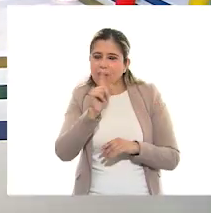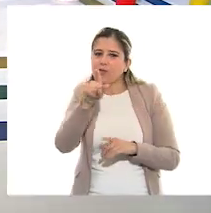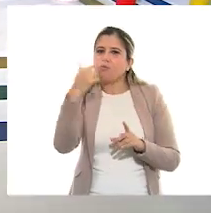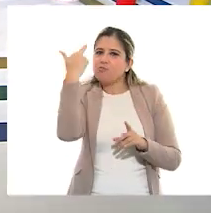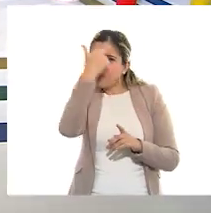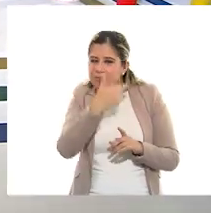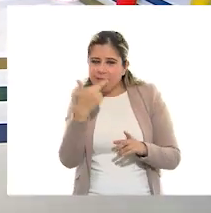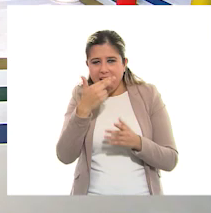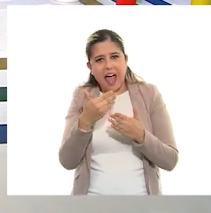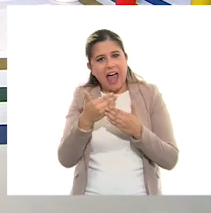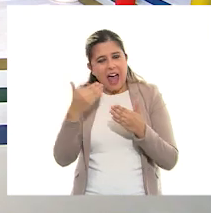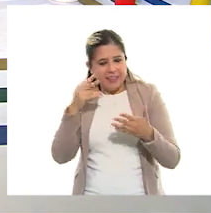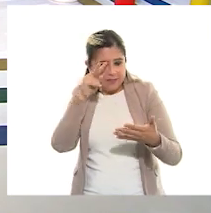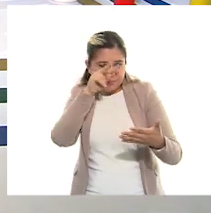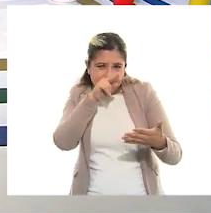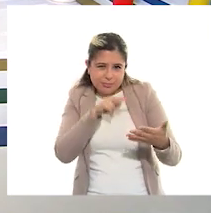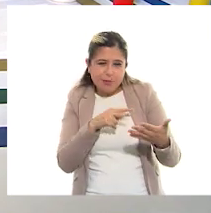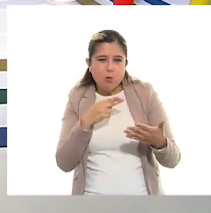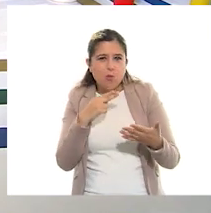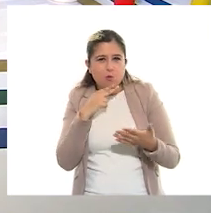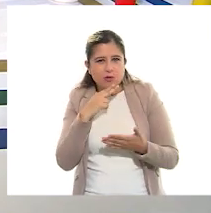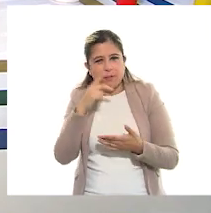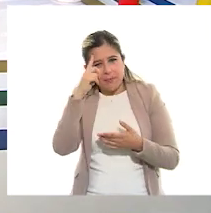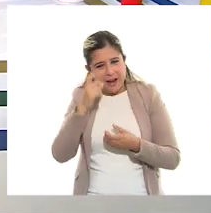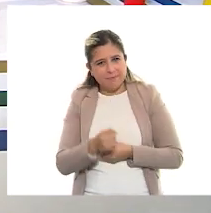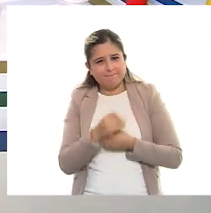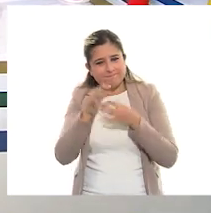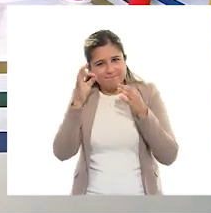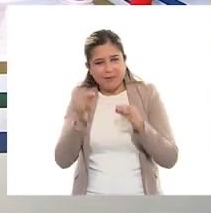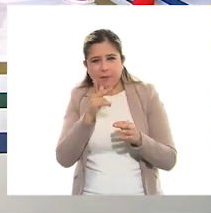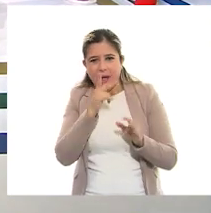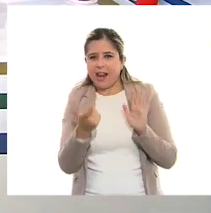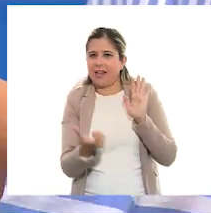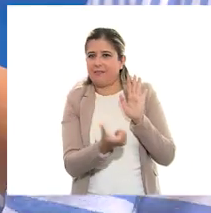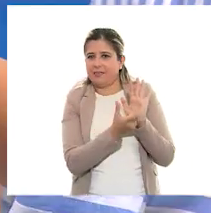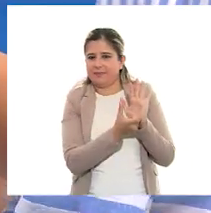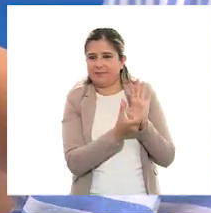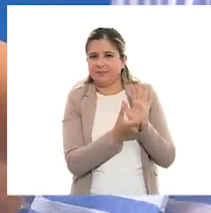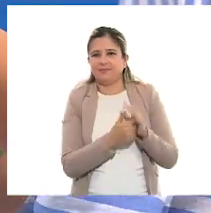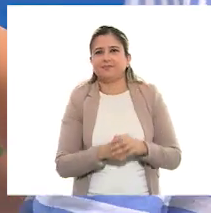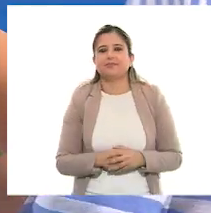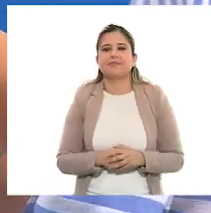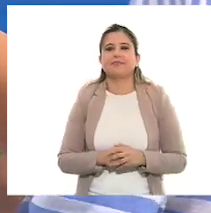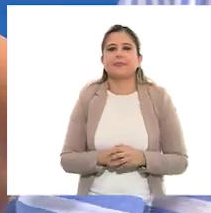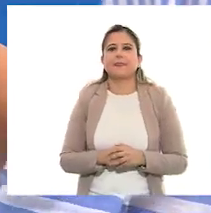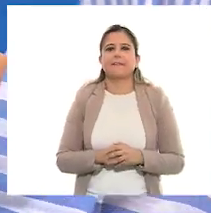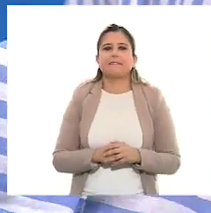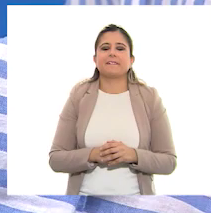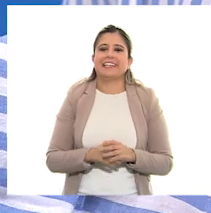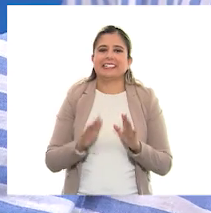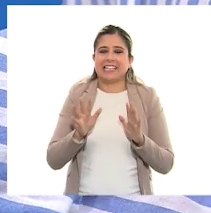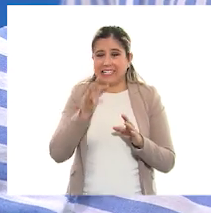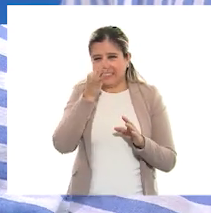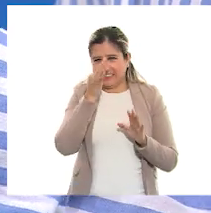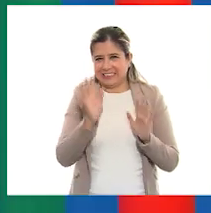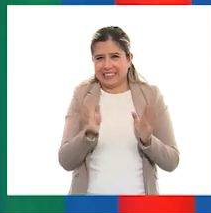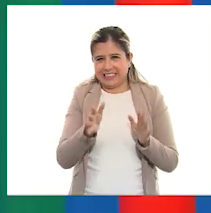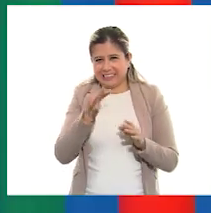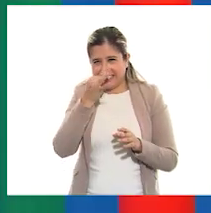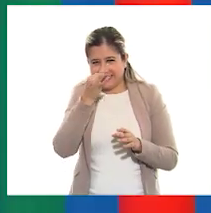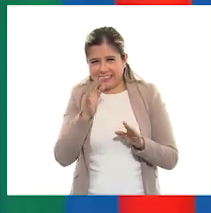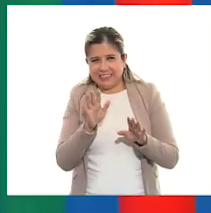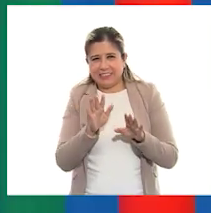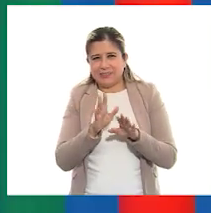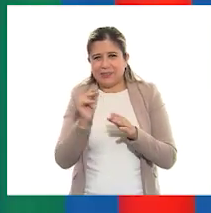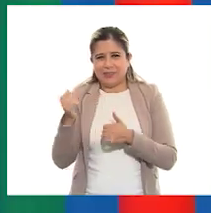verificar antes de utilizarlas que realmente expresan lo que deseas comunicar. Sí, pues ya casi. Es que como